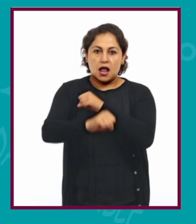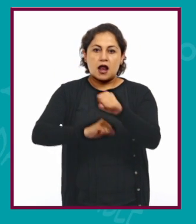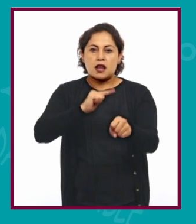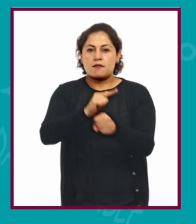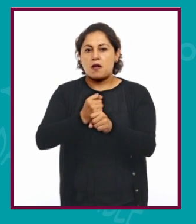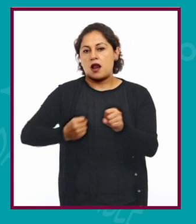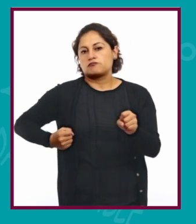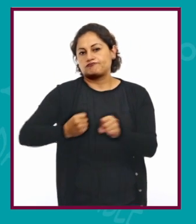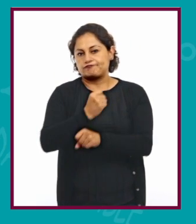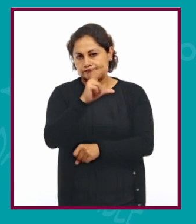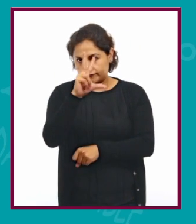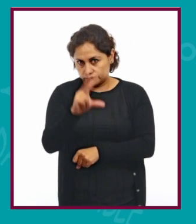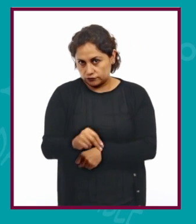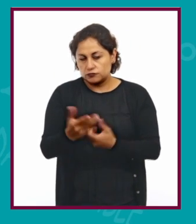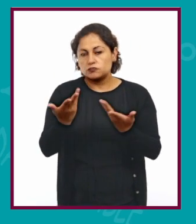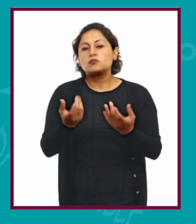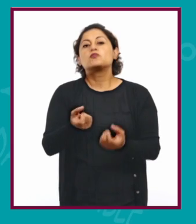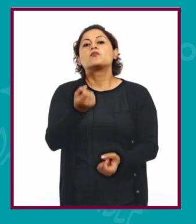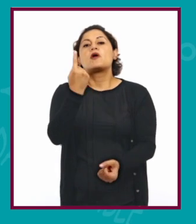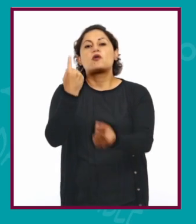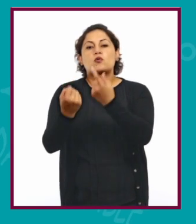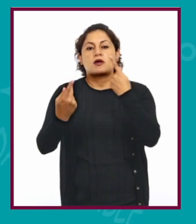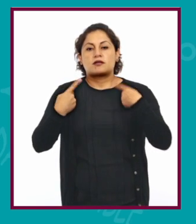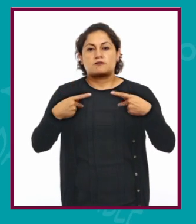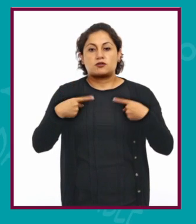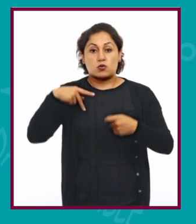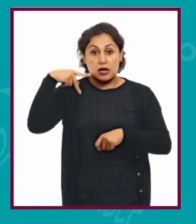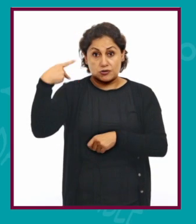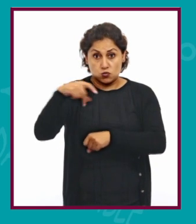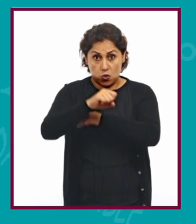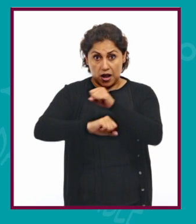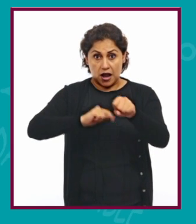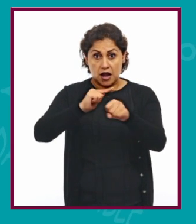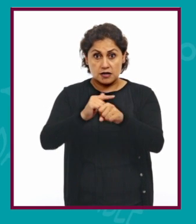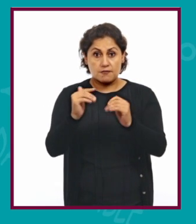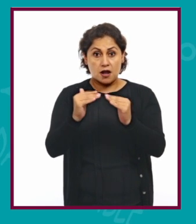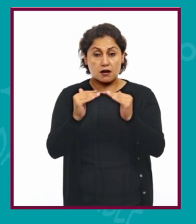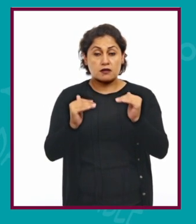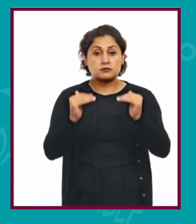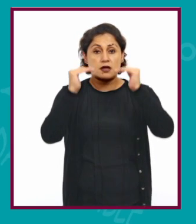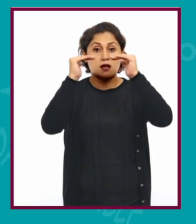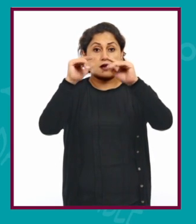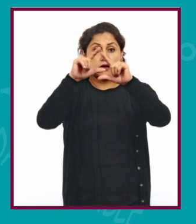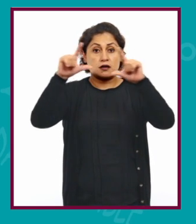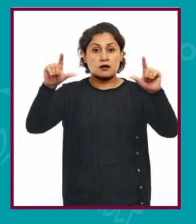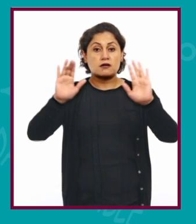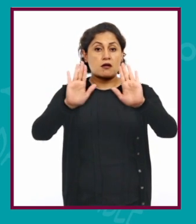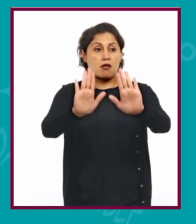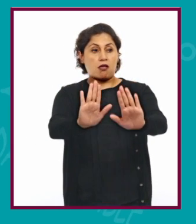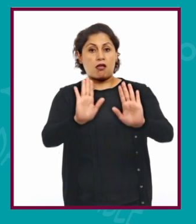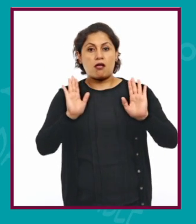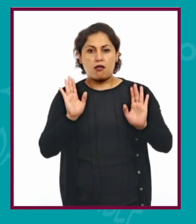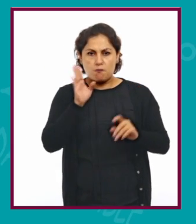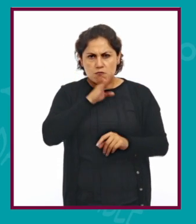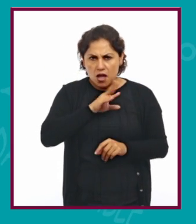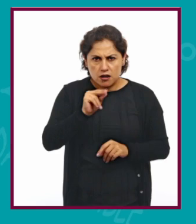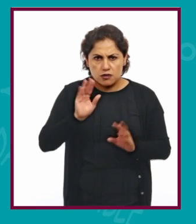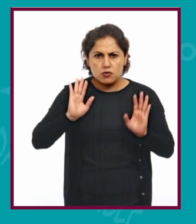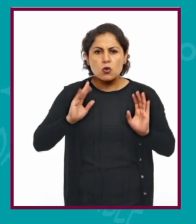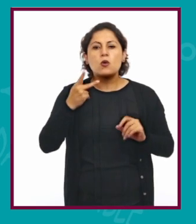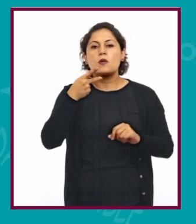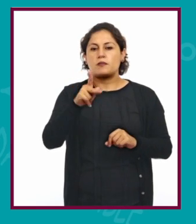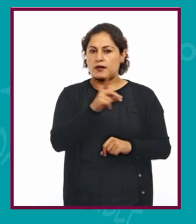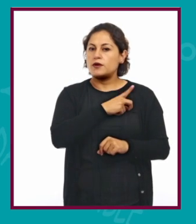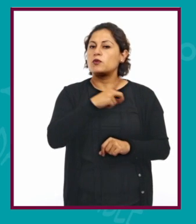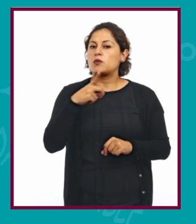contra el maltrato animal, hay personas que tienen a sus perros en azoteas o azotehuelas y no estoy diciendo que esté mal que